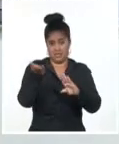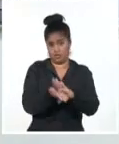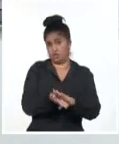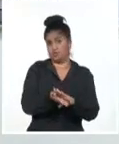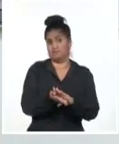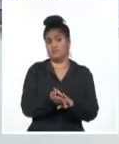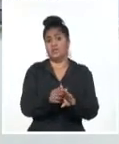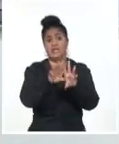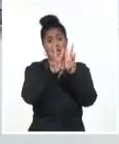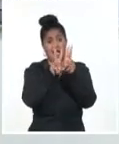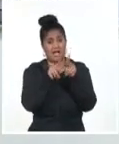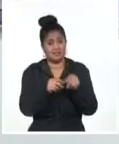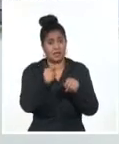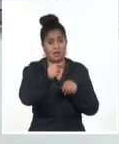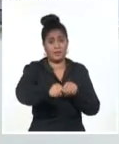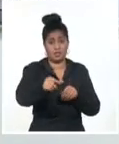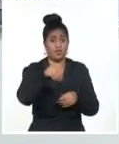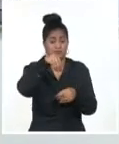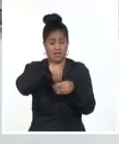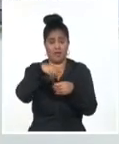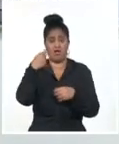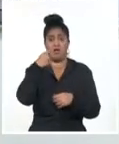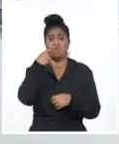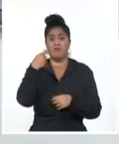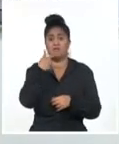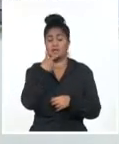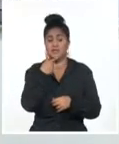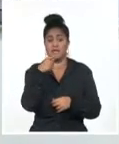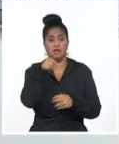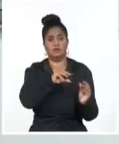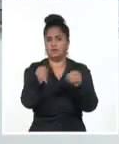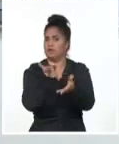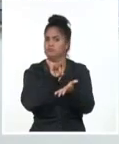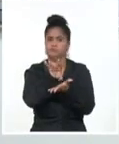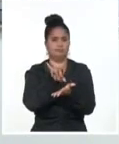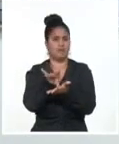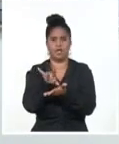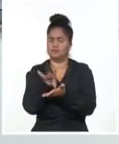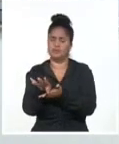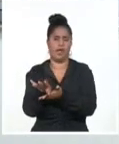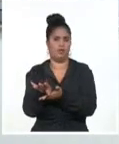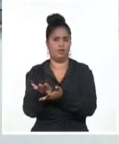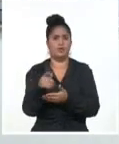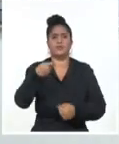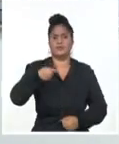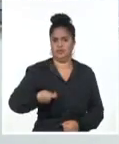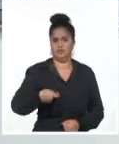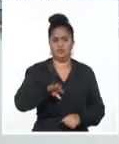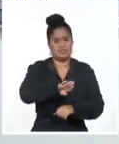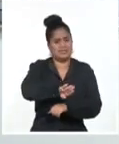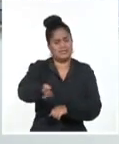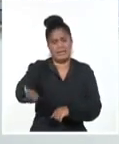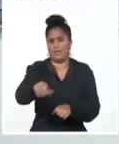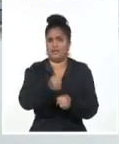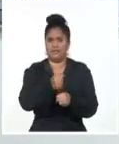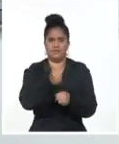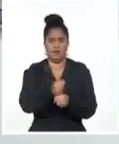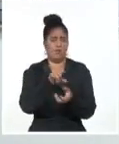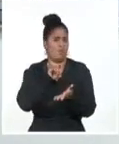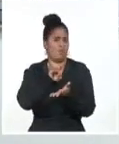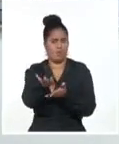nuestros sancionados ya desde el punto de vista judicial, no solo de las medidas administrativas de separación definitiva de la entidad,